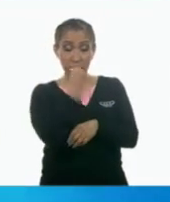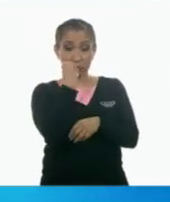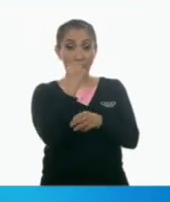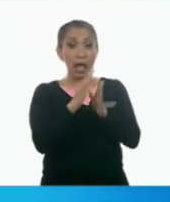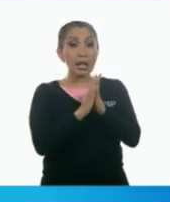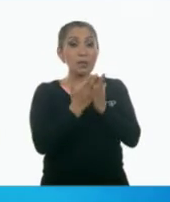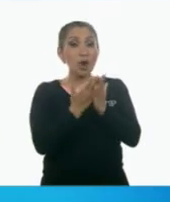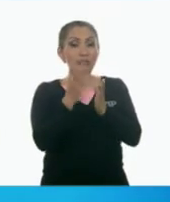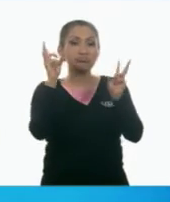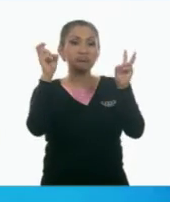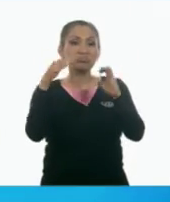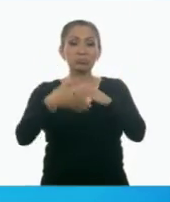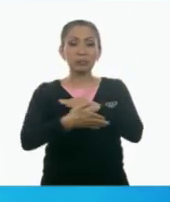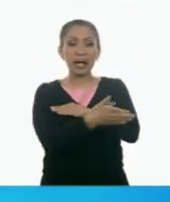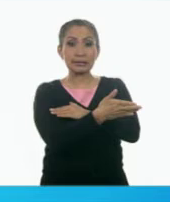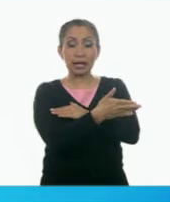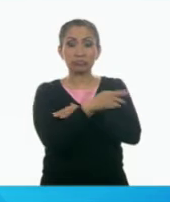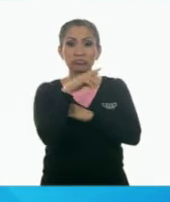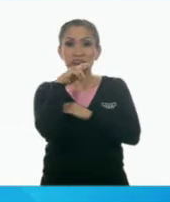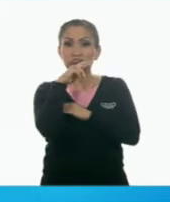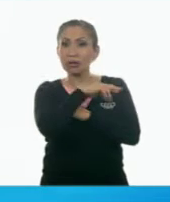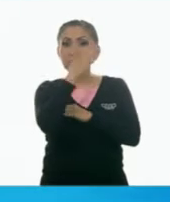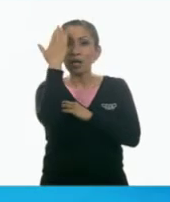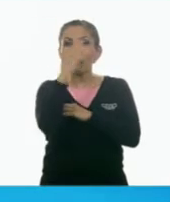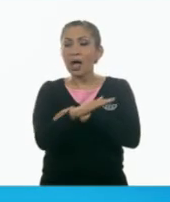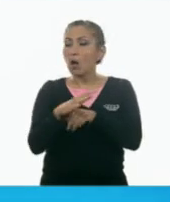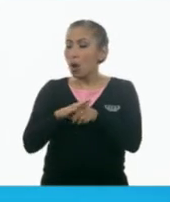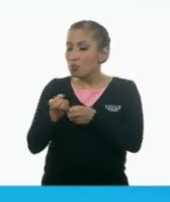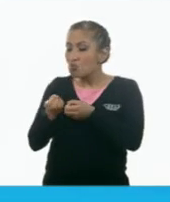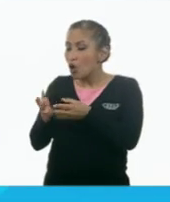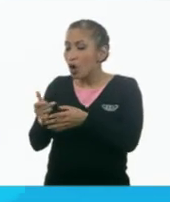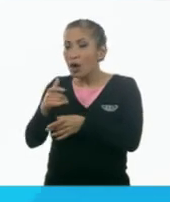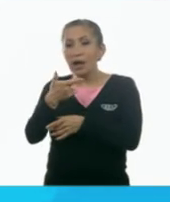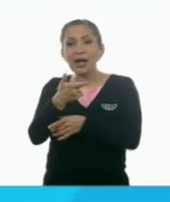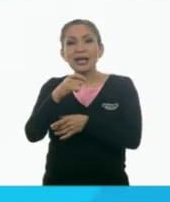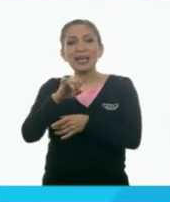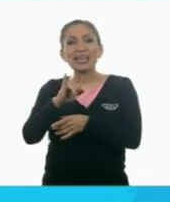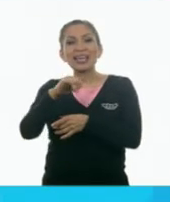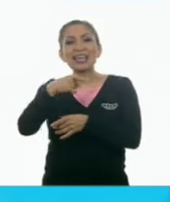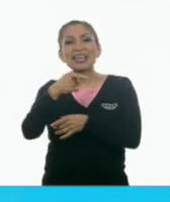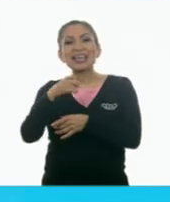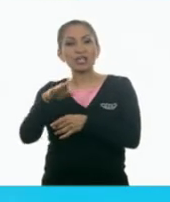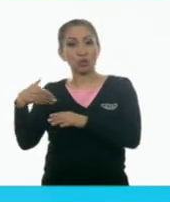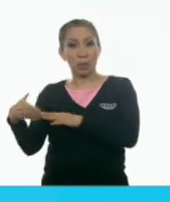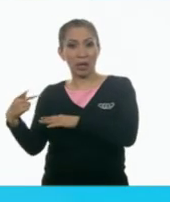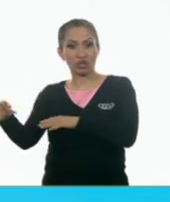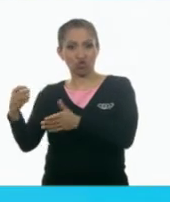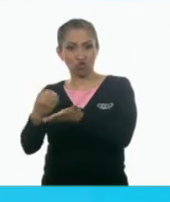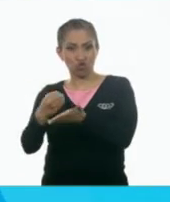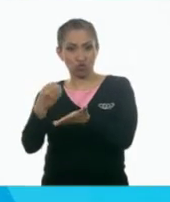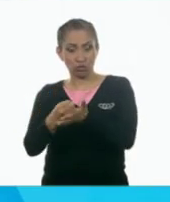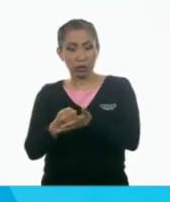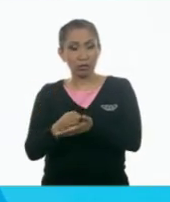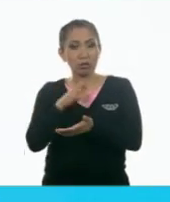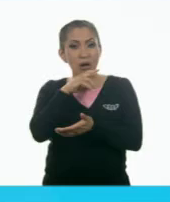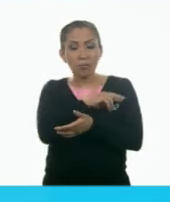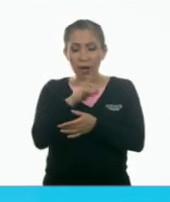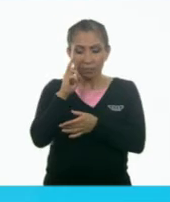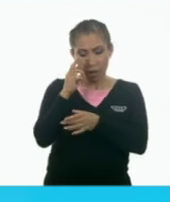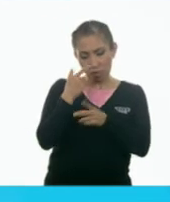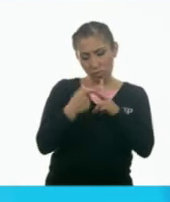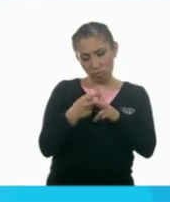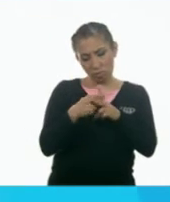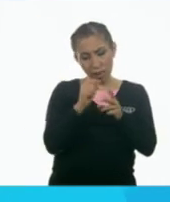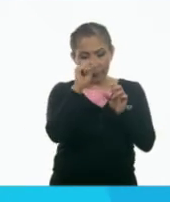sobre pececitos. Y en el acto supo que dar de comer a Ginger, su pez dorado. En muy poco tiempo pudo resolver